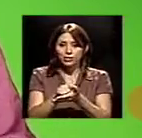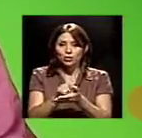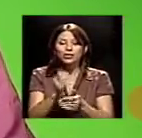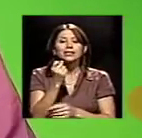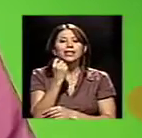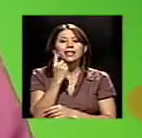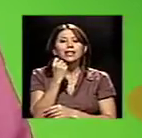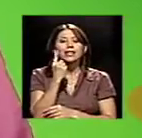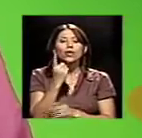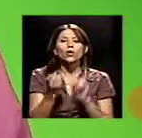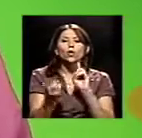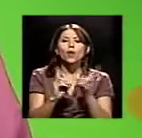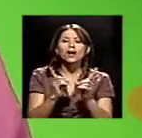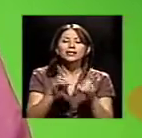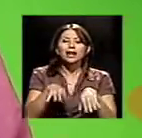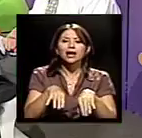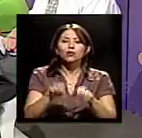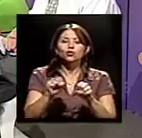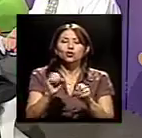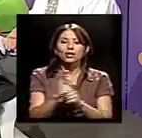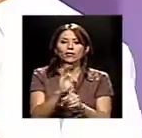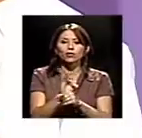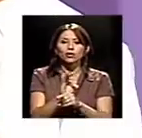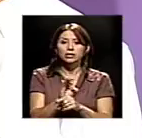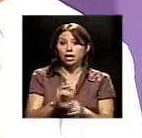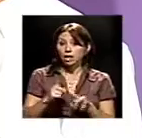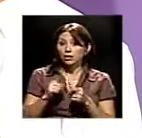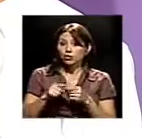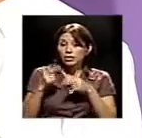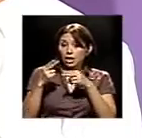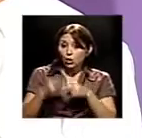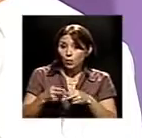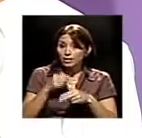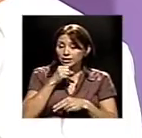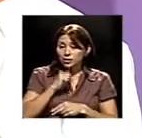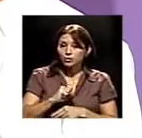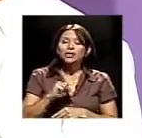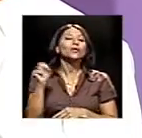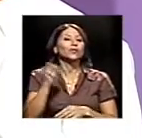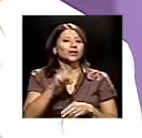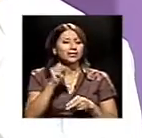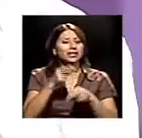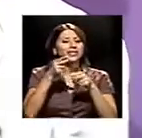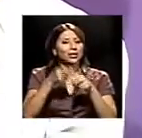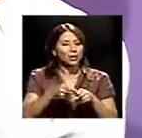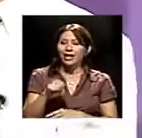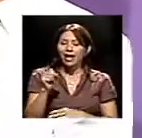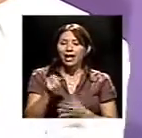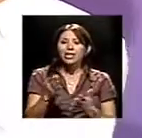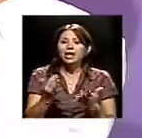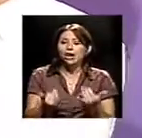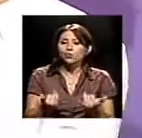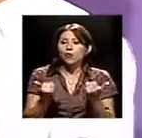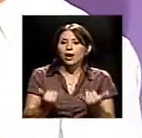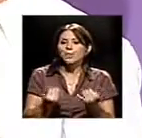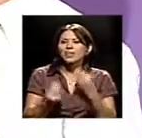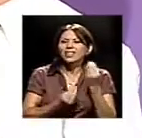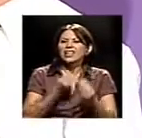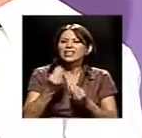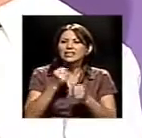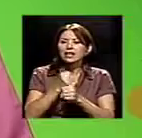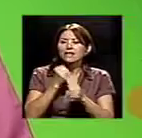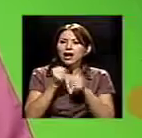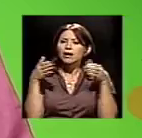la ejecución de las funciones citadas. Entonces es el nombre el que está obsoleto. Es el nombre el que está absolutamente obsoleto, claro. ¿Y actualmente rumbo es el que se